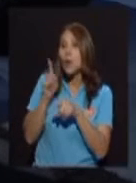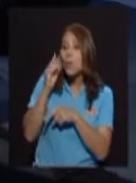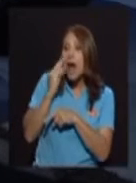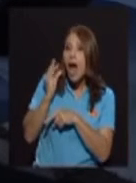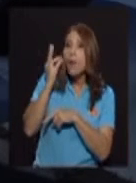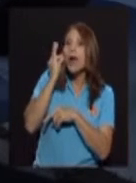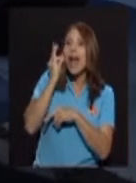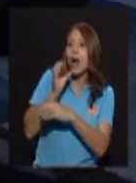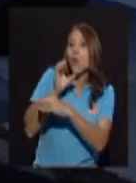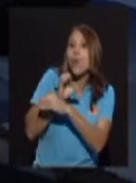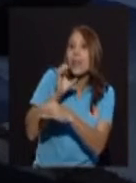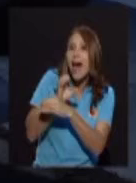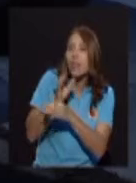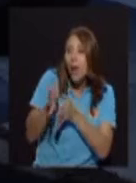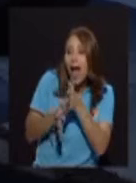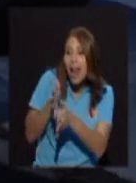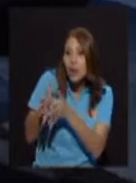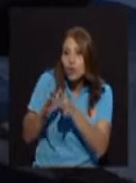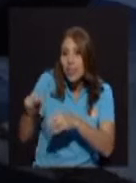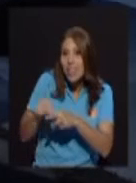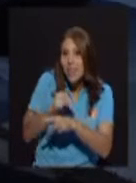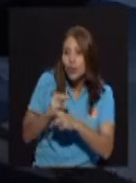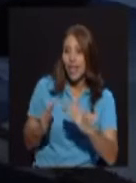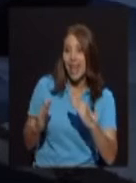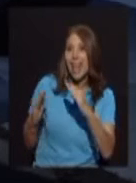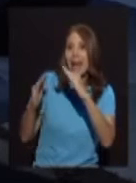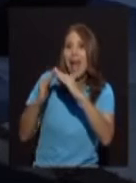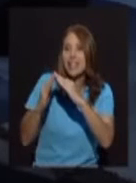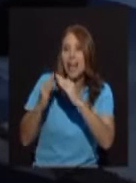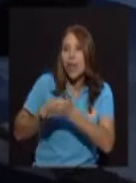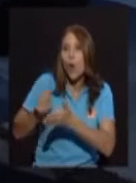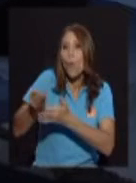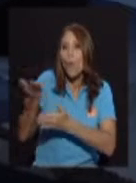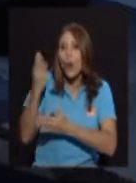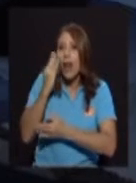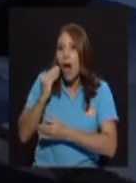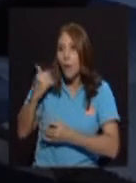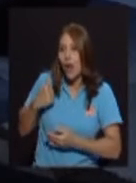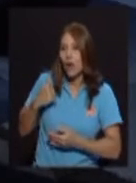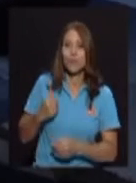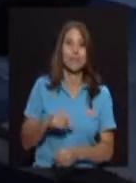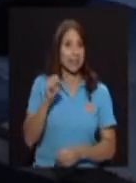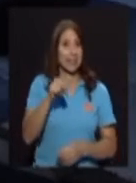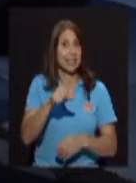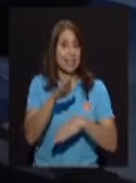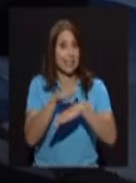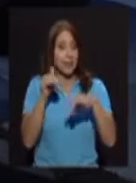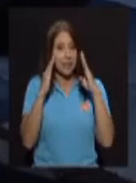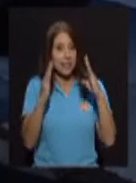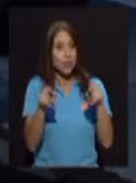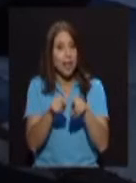en la casa que compró el abuelo. Sí. Sí. Y de hecho, una de las cosas que llama la atención es que